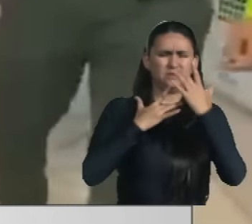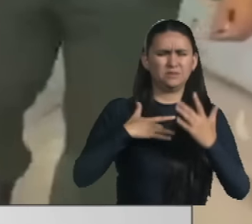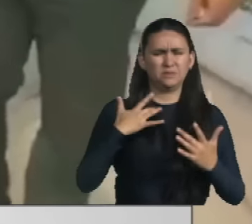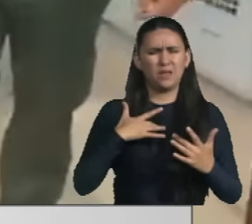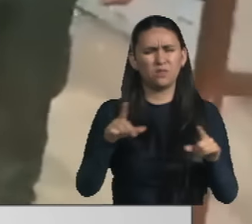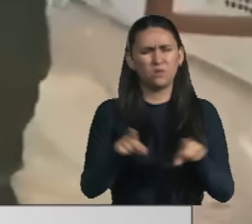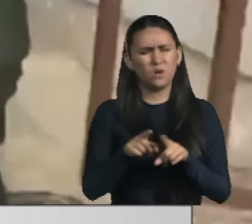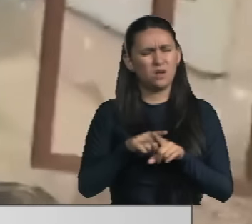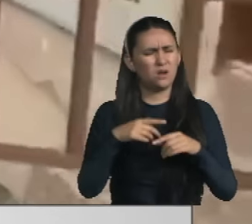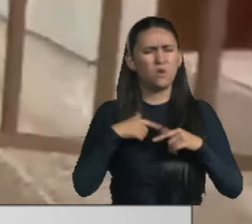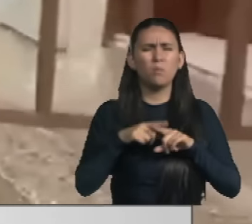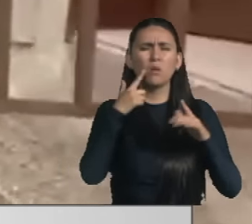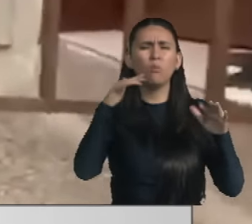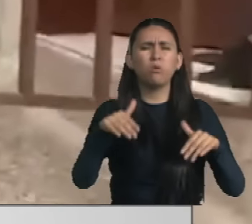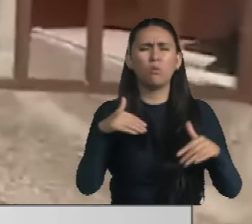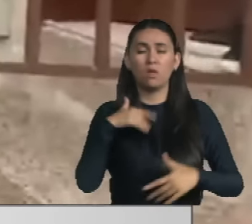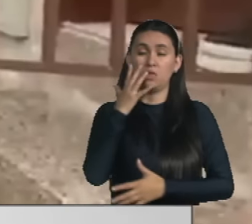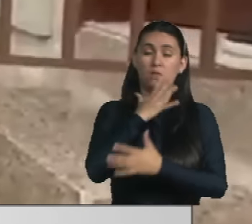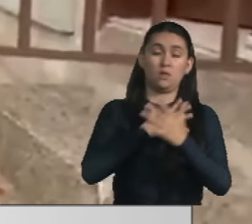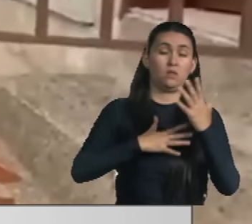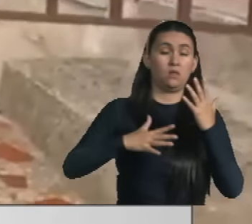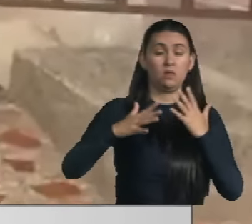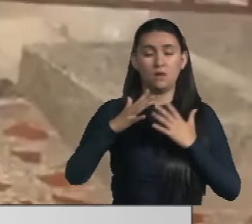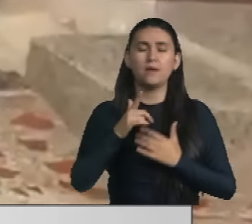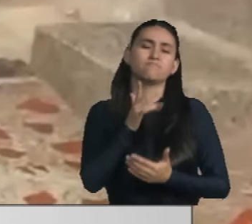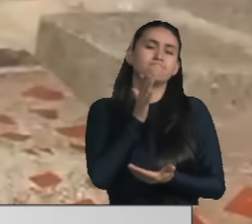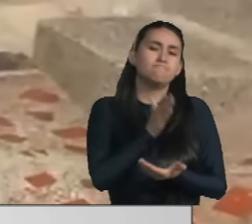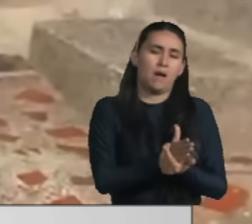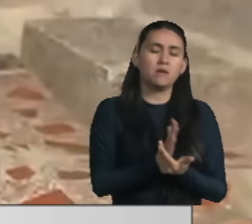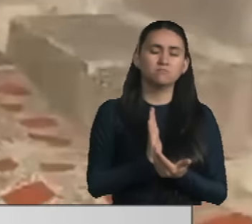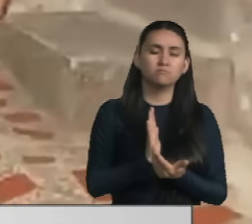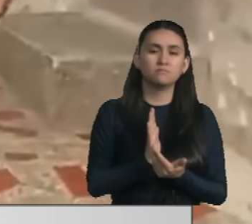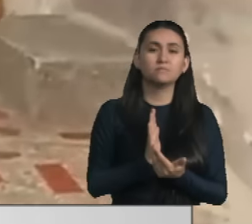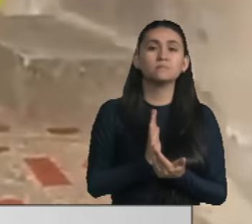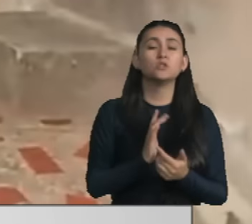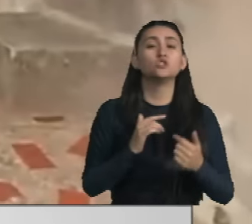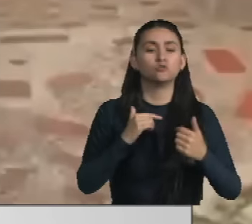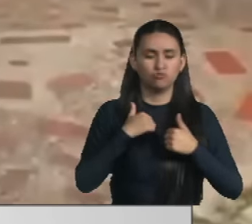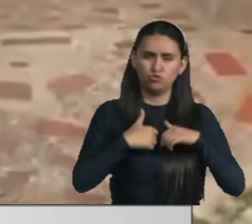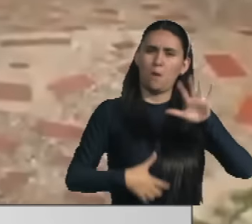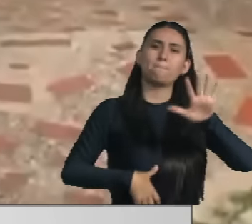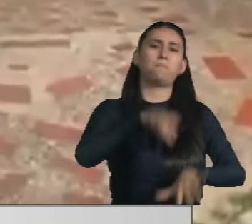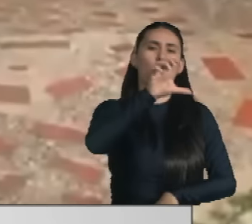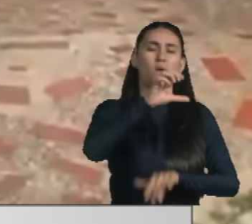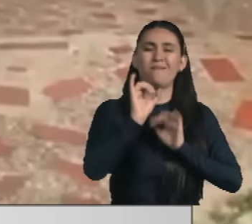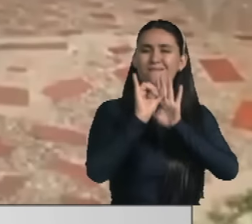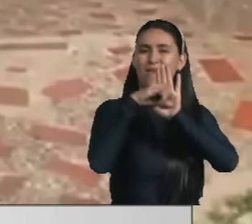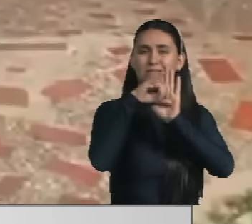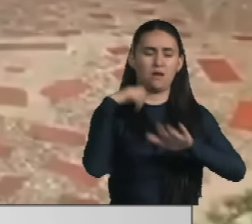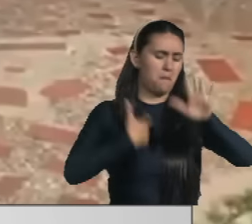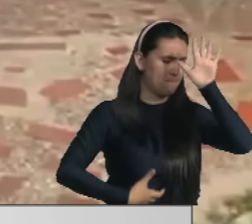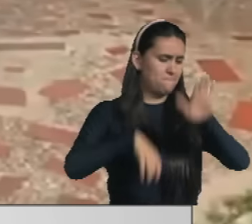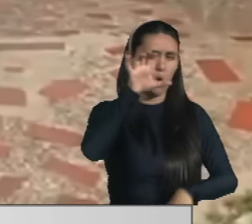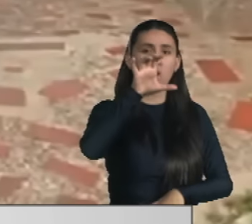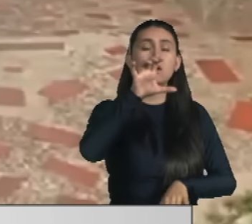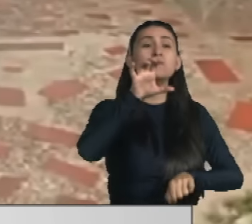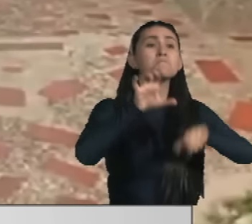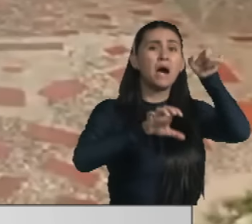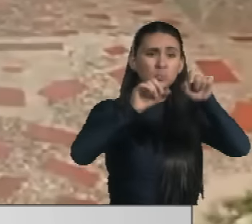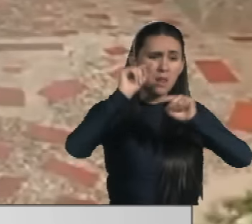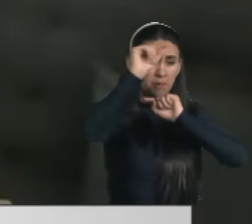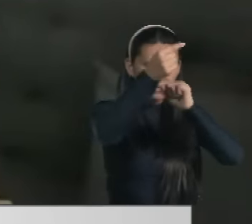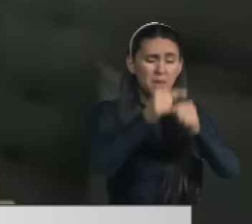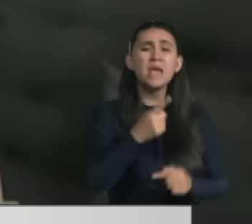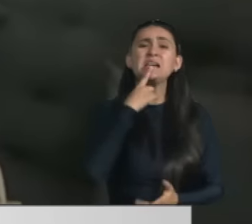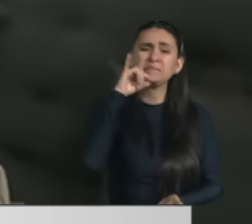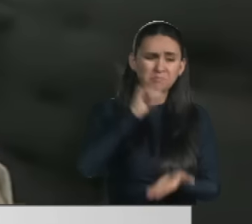Y ahí así fue como pasaron las cosas. Y yo subí pues la publicación al Instagram y varias muchachas salieron que él le había